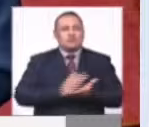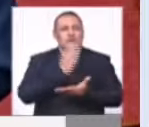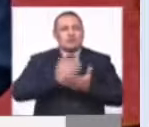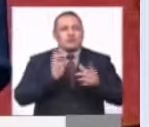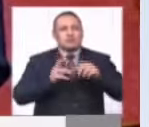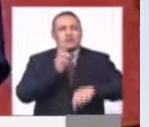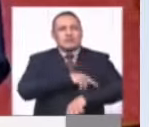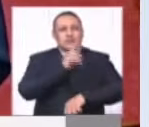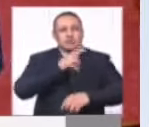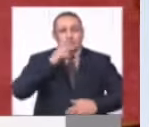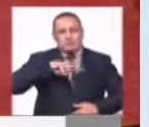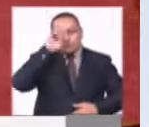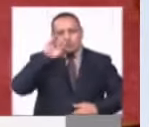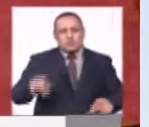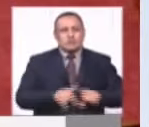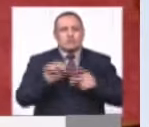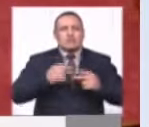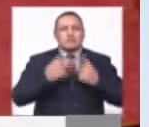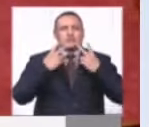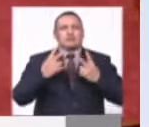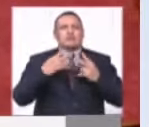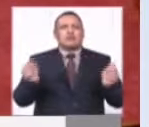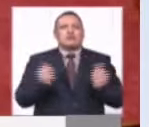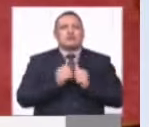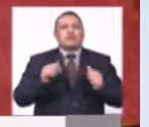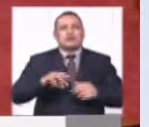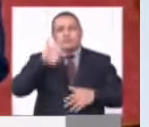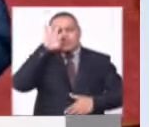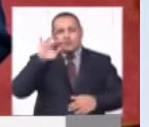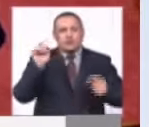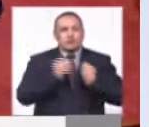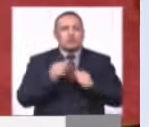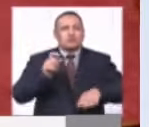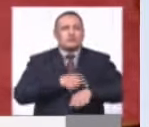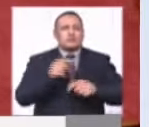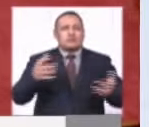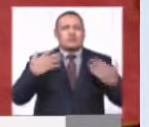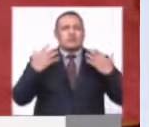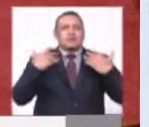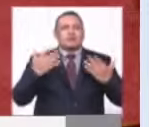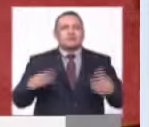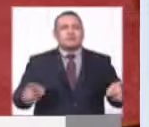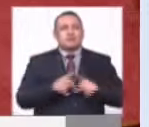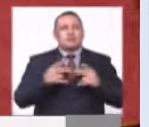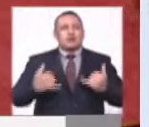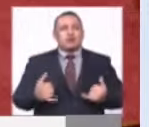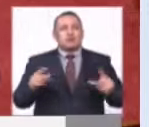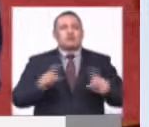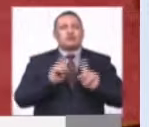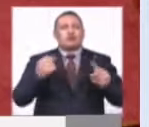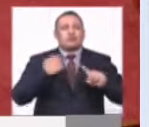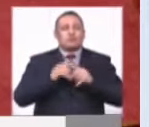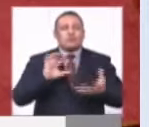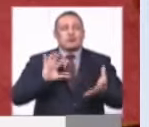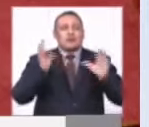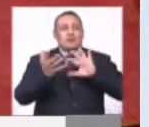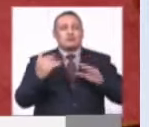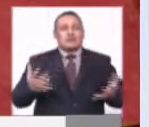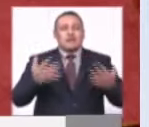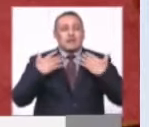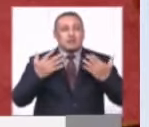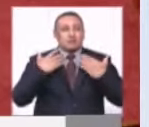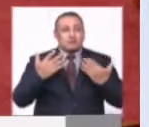ciertas regiones del país y que aparecía epidemias en épocas de verano. Hoy, por la ola inusual de